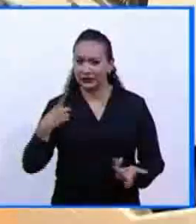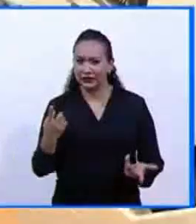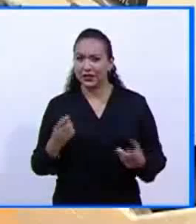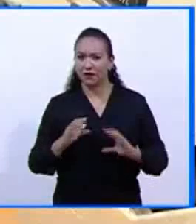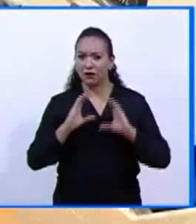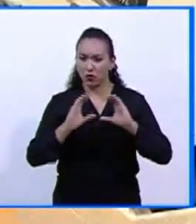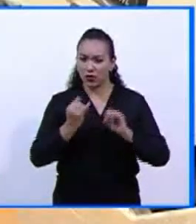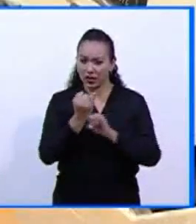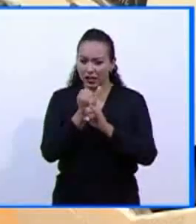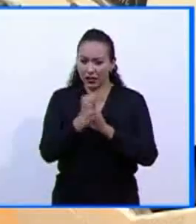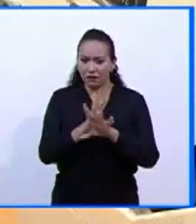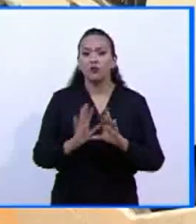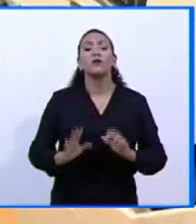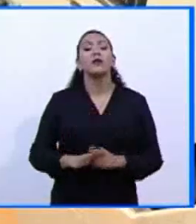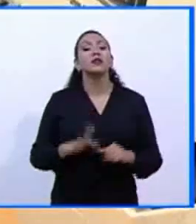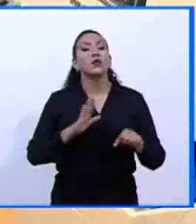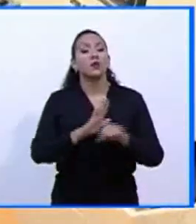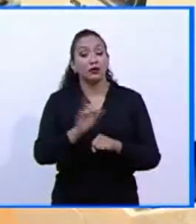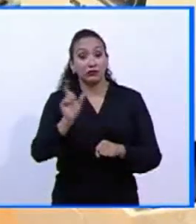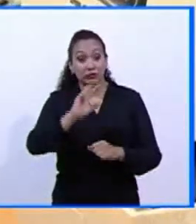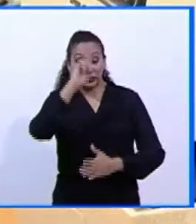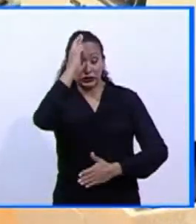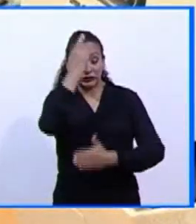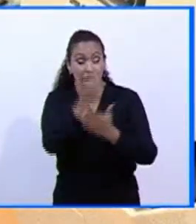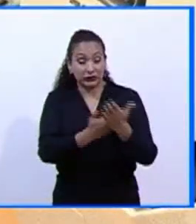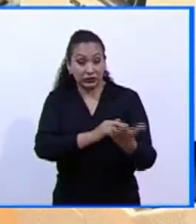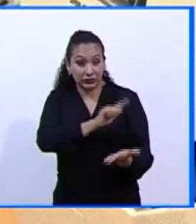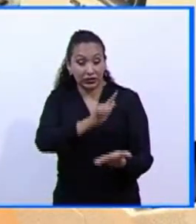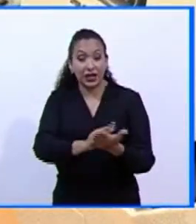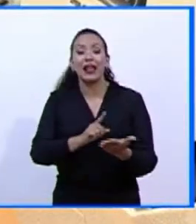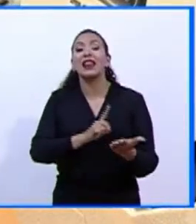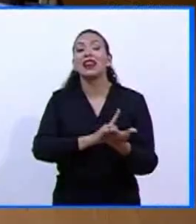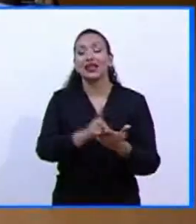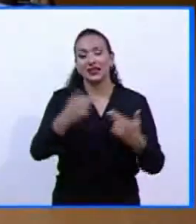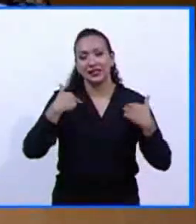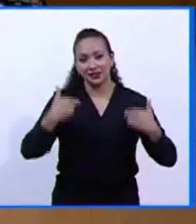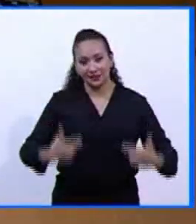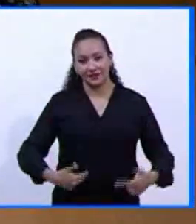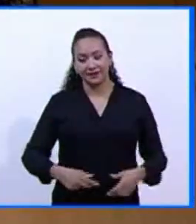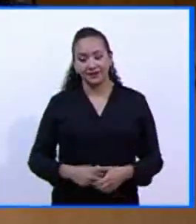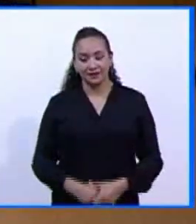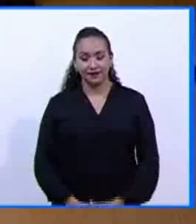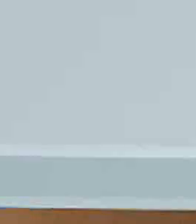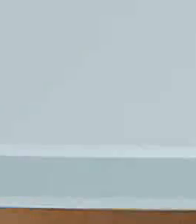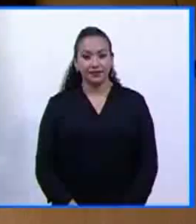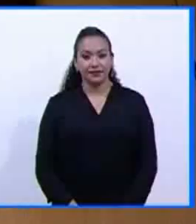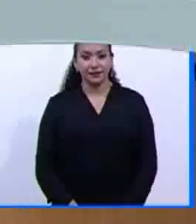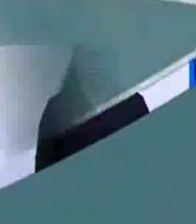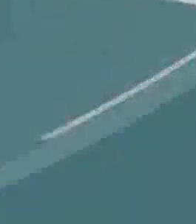información relacionada con violaciones graves a derechos humanos.